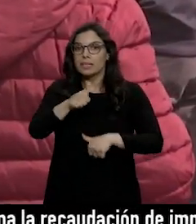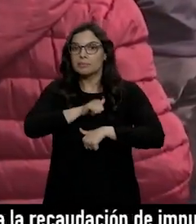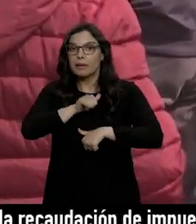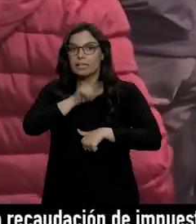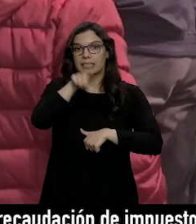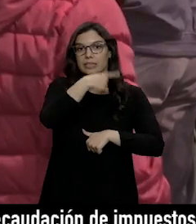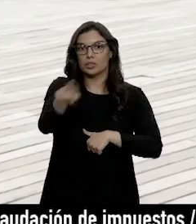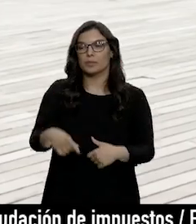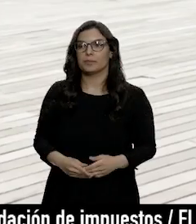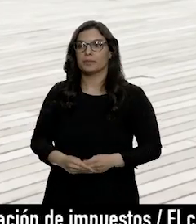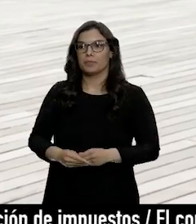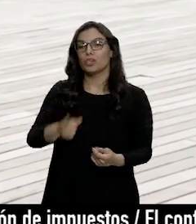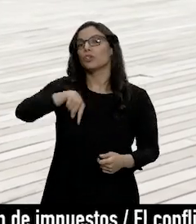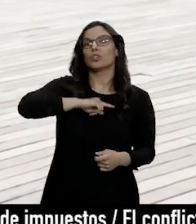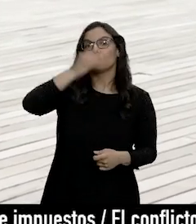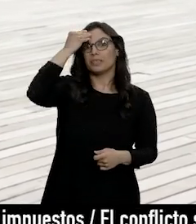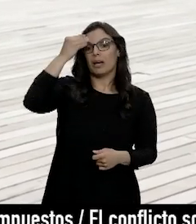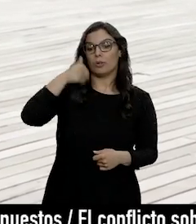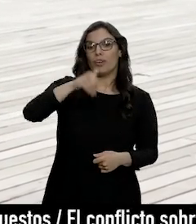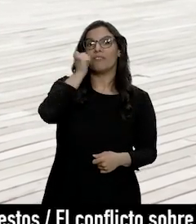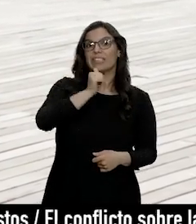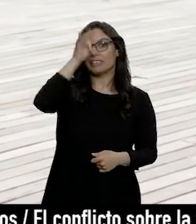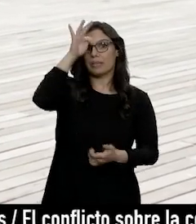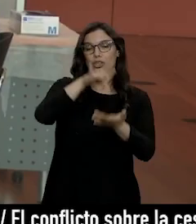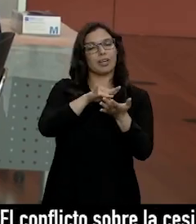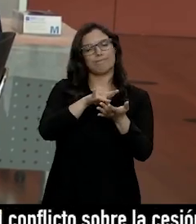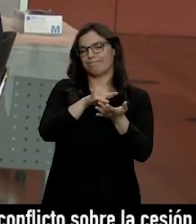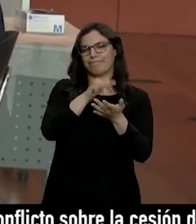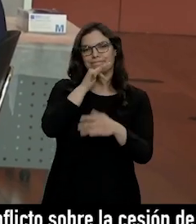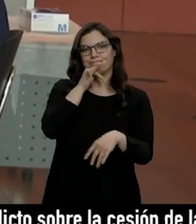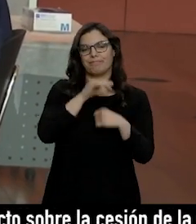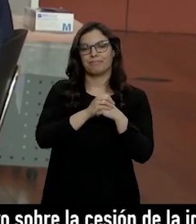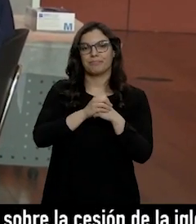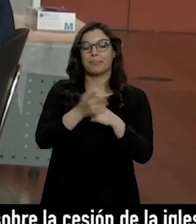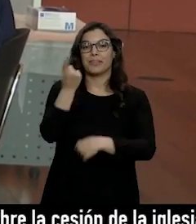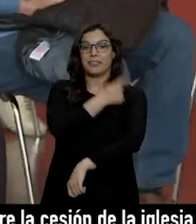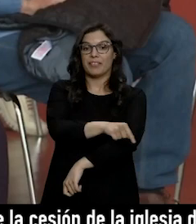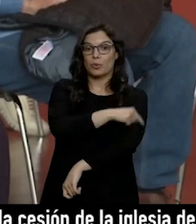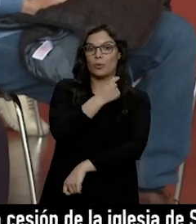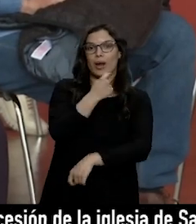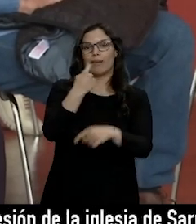poco más. Y creíamos que nos iba a tocar este fin de semana, pero no nos ha tocado. Vacunaciones y